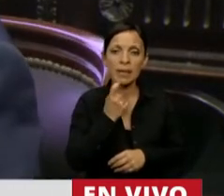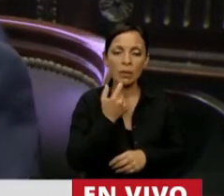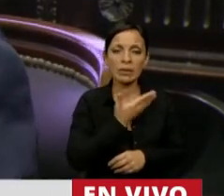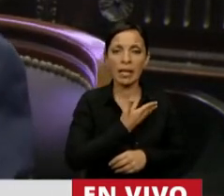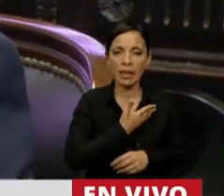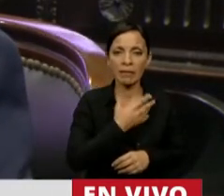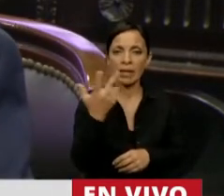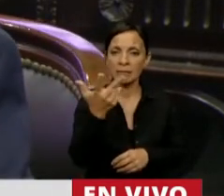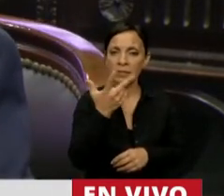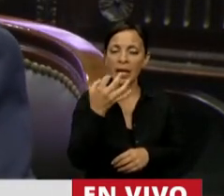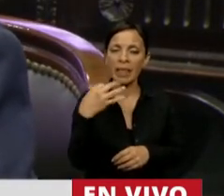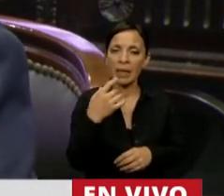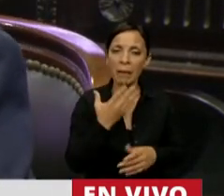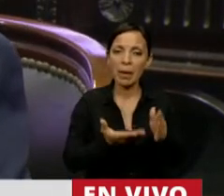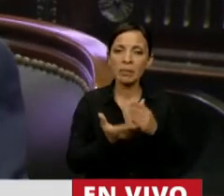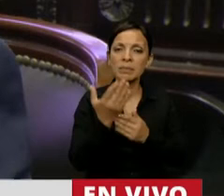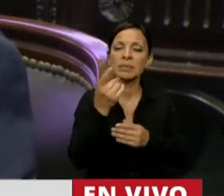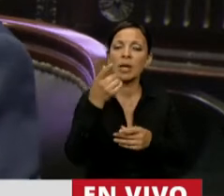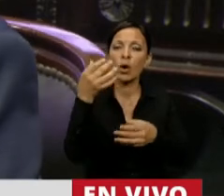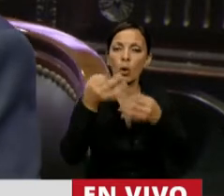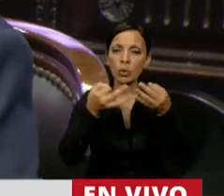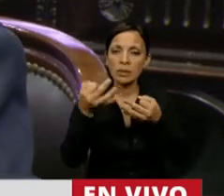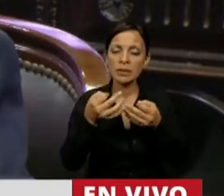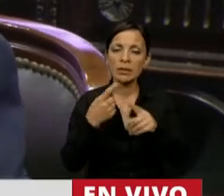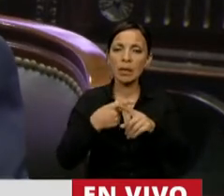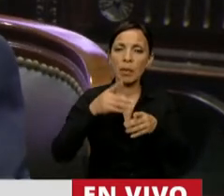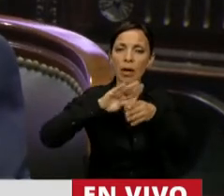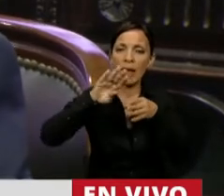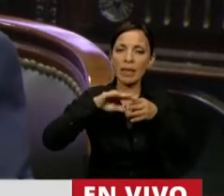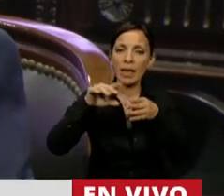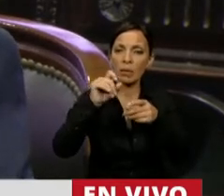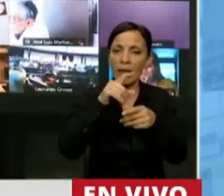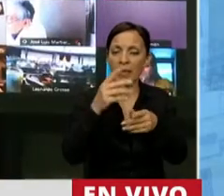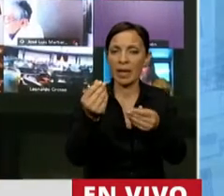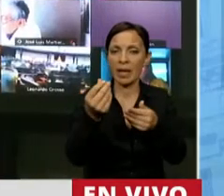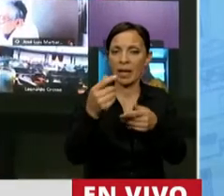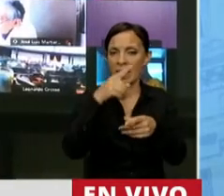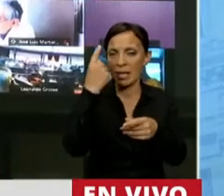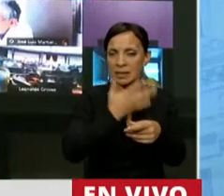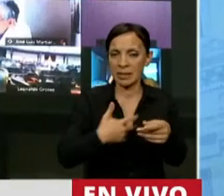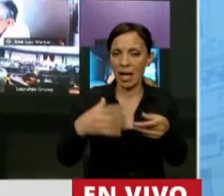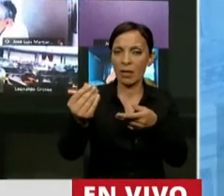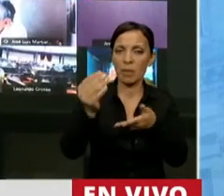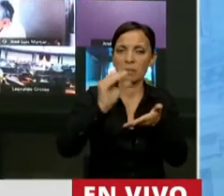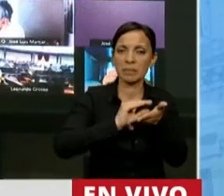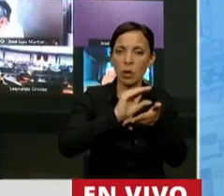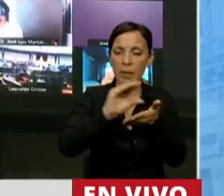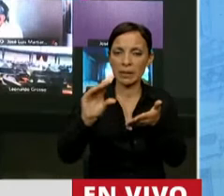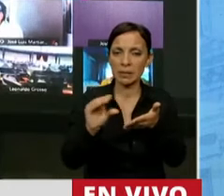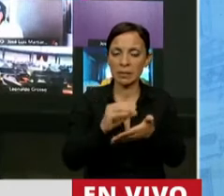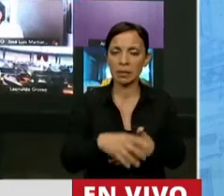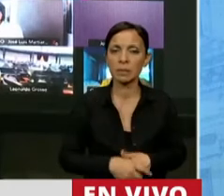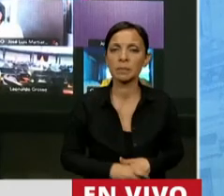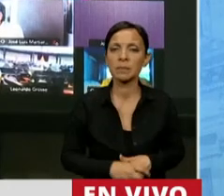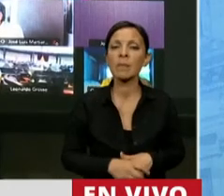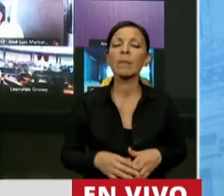tuvieron que ir a la justicia por las deudas de coparticipación. Pero vino luego